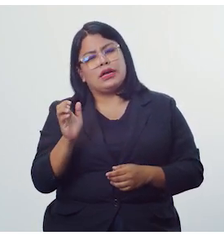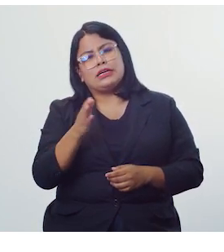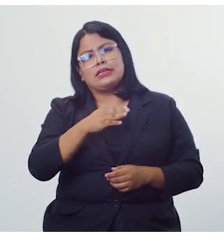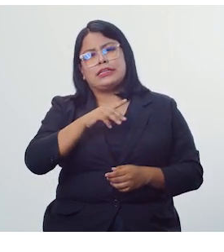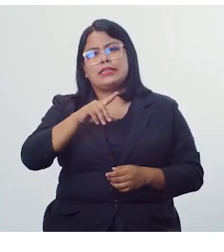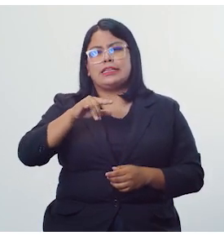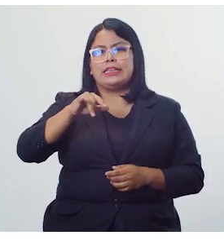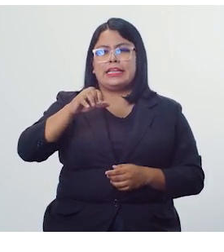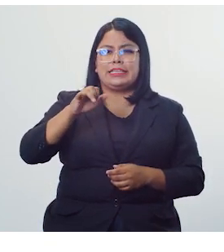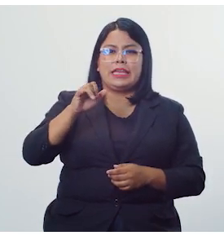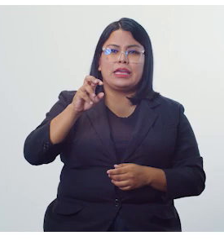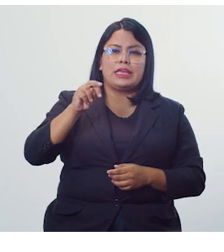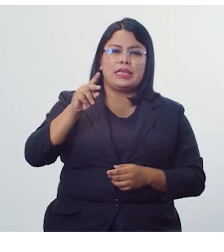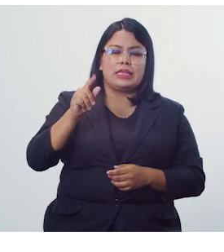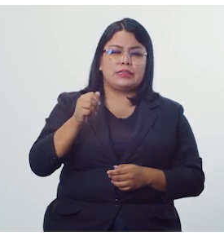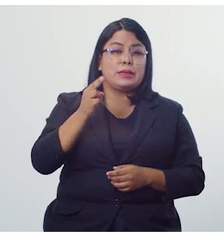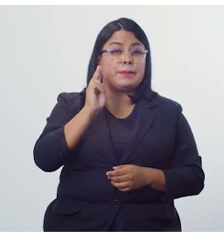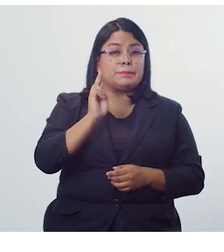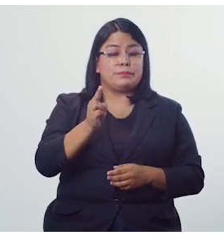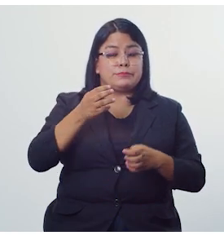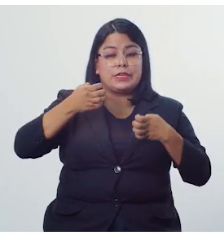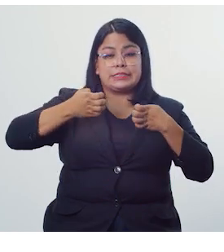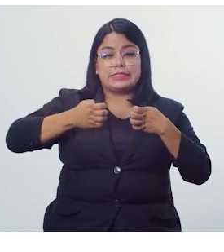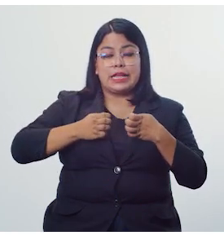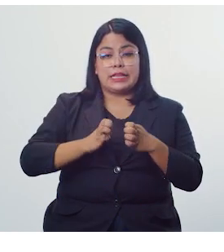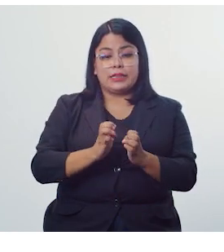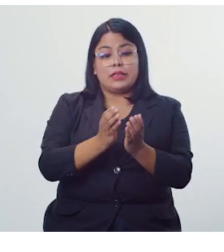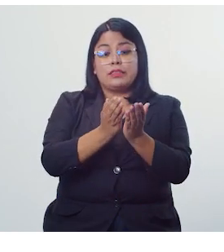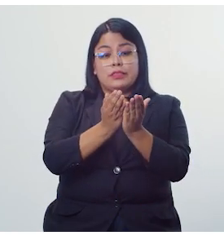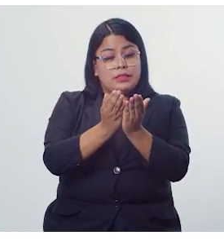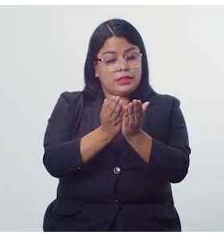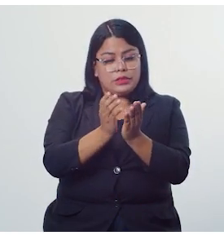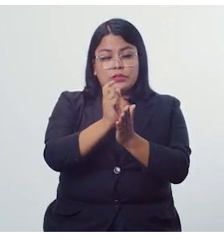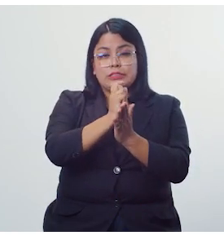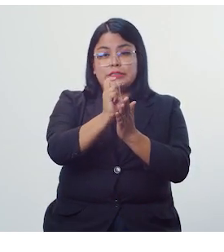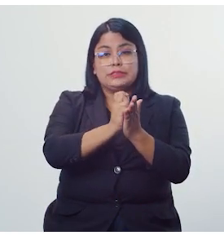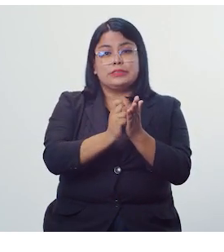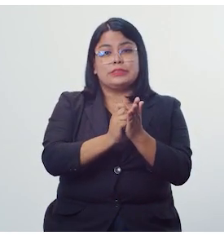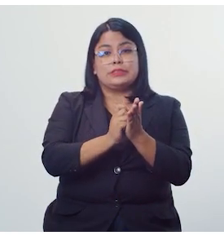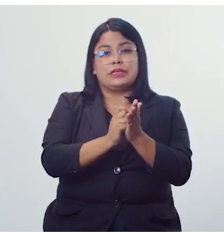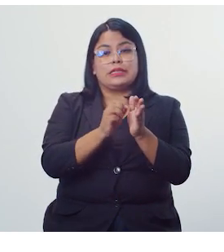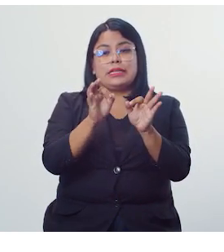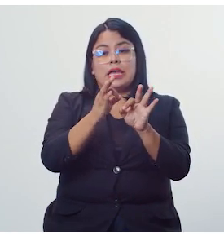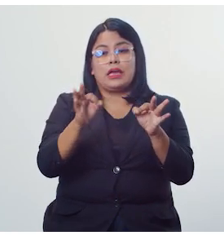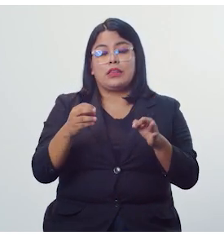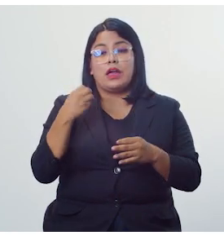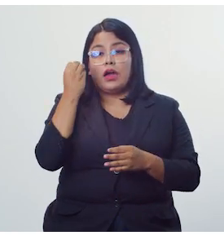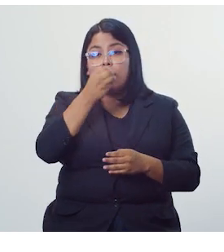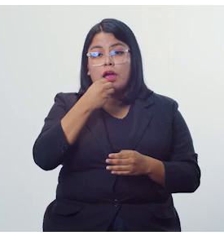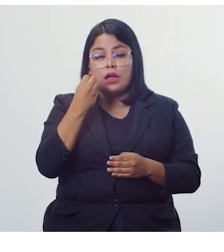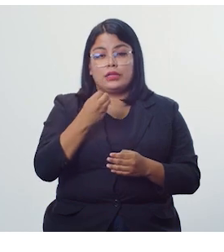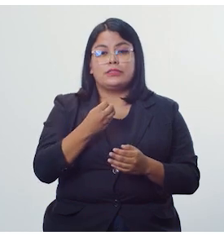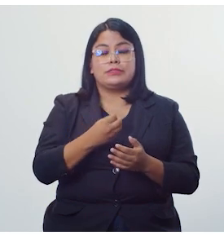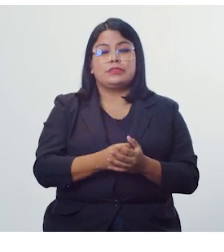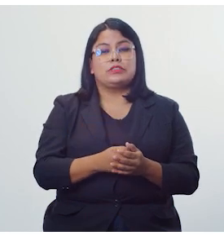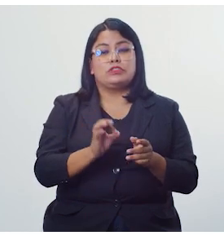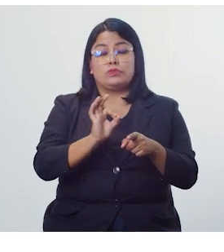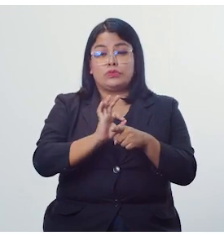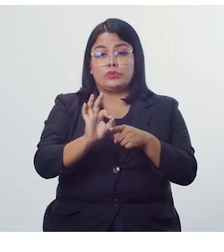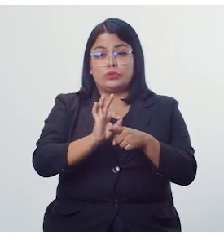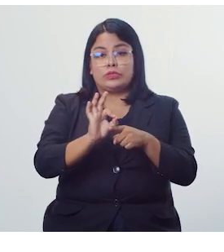leyendas, historietas, asimismo estrategias de lectura y escritura, textos orales, iconoverbales